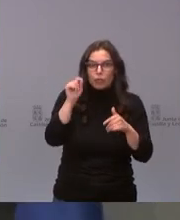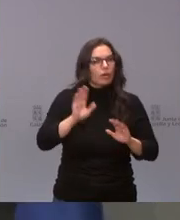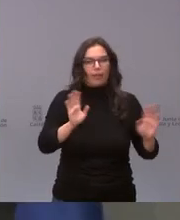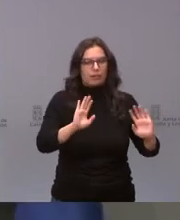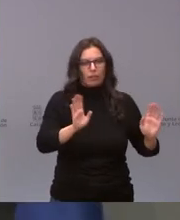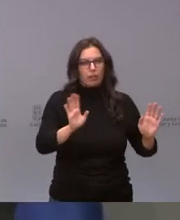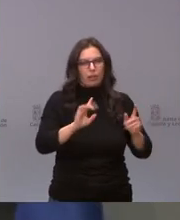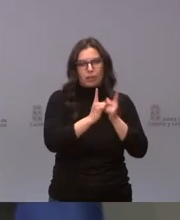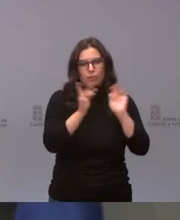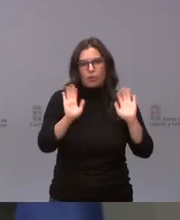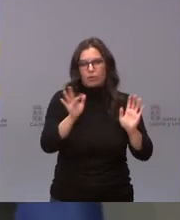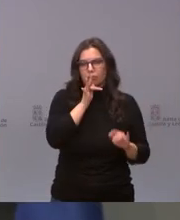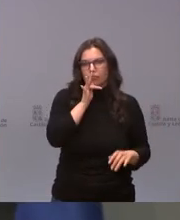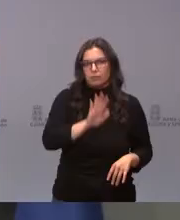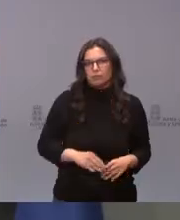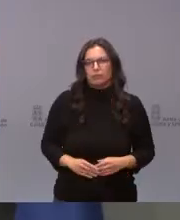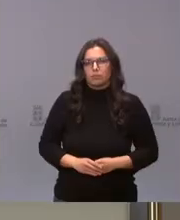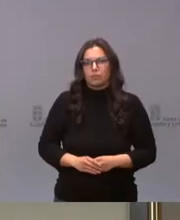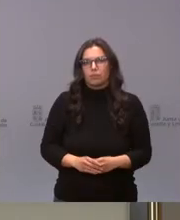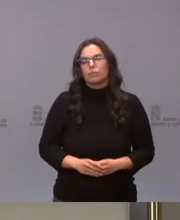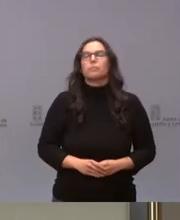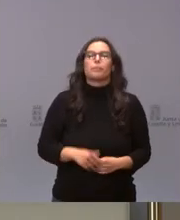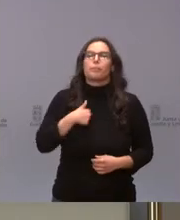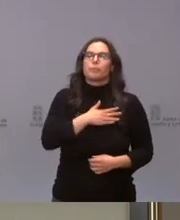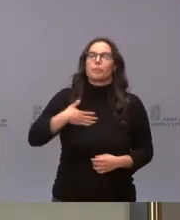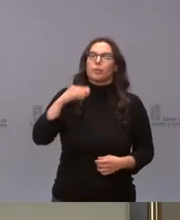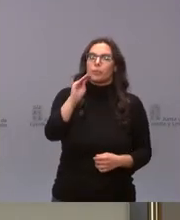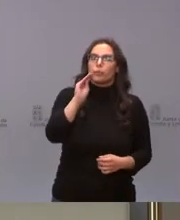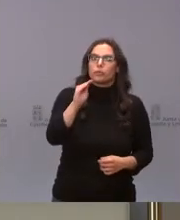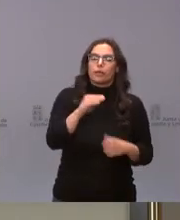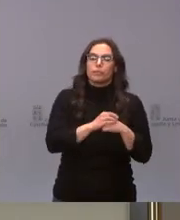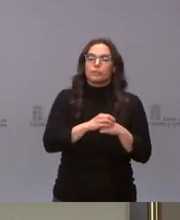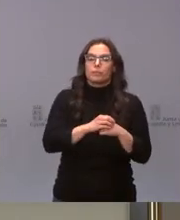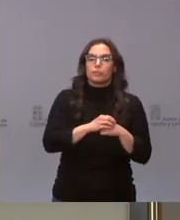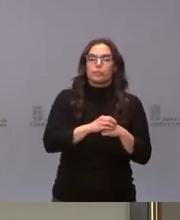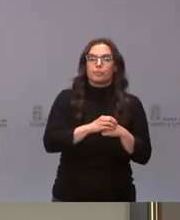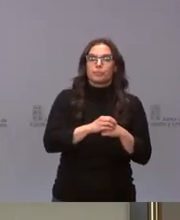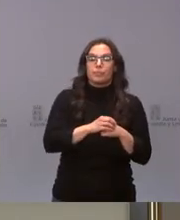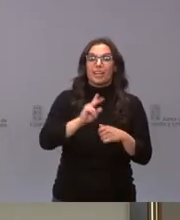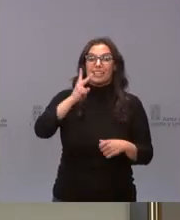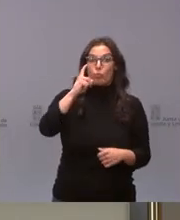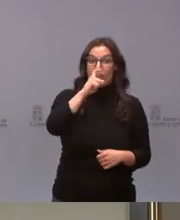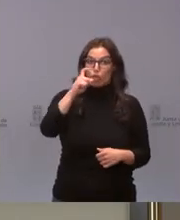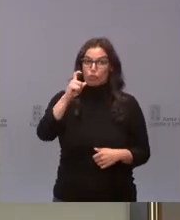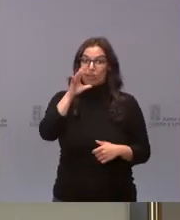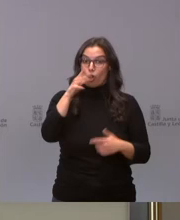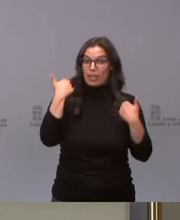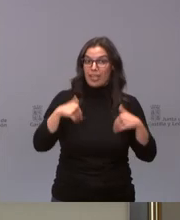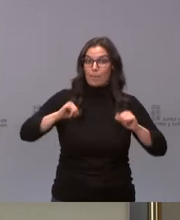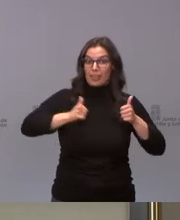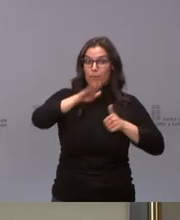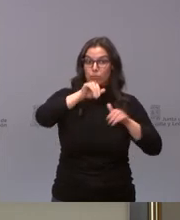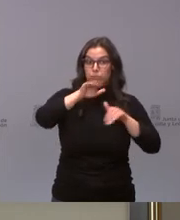jueves. Vale. Sí, yo quería preguntar: las segundas dosis que se están poniendo ahora, si se está llamando